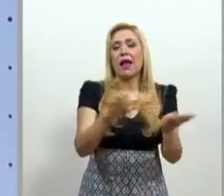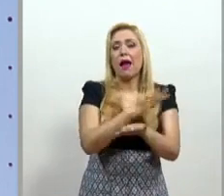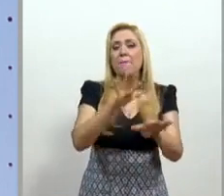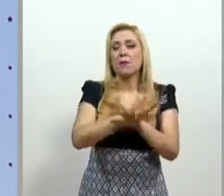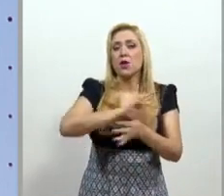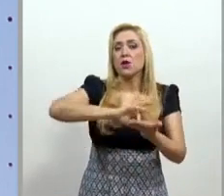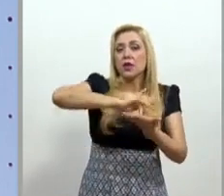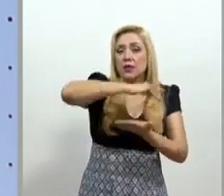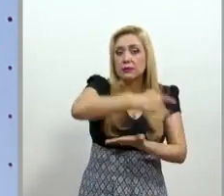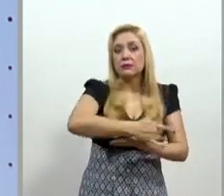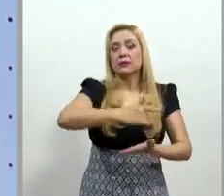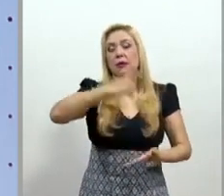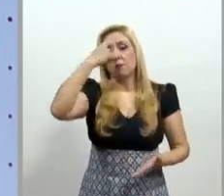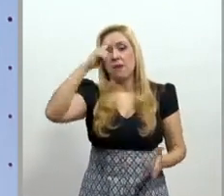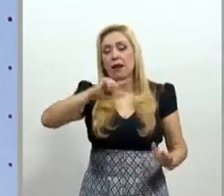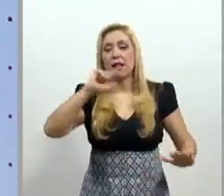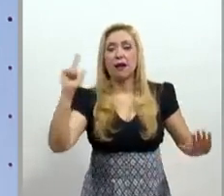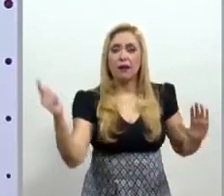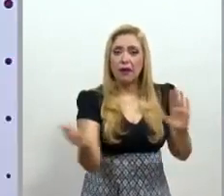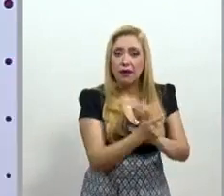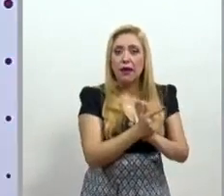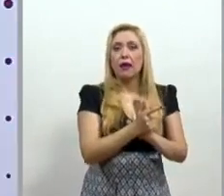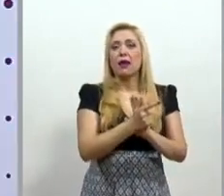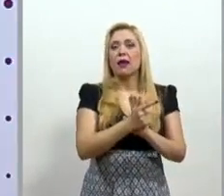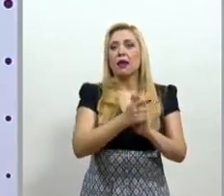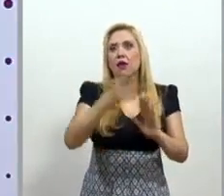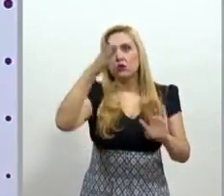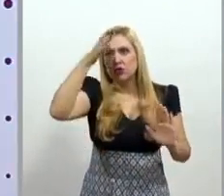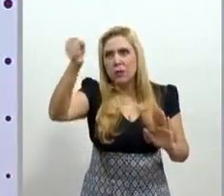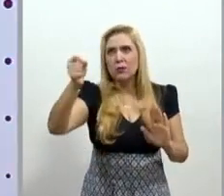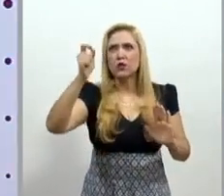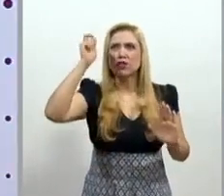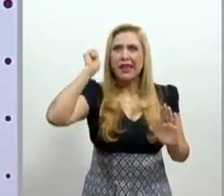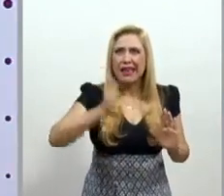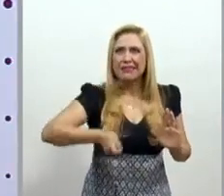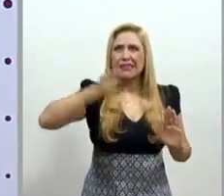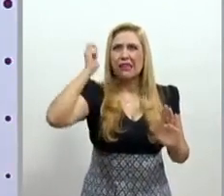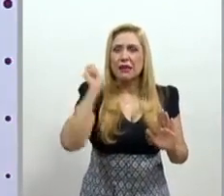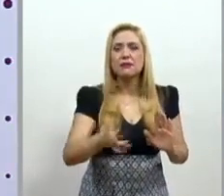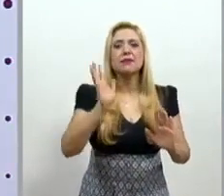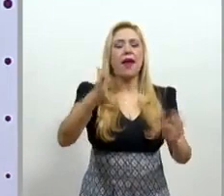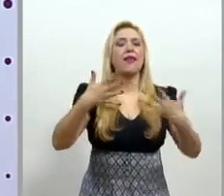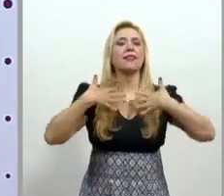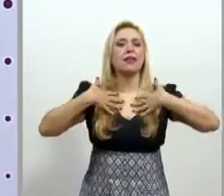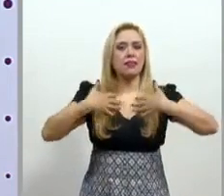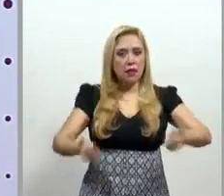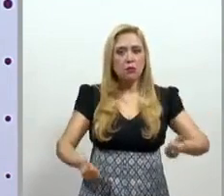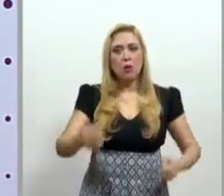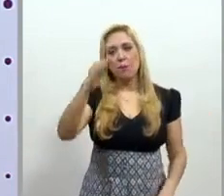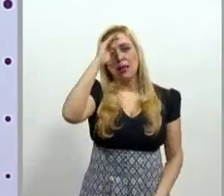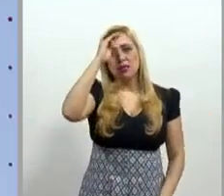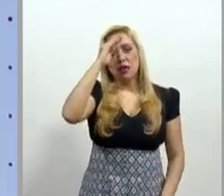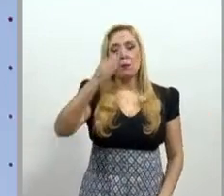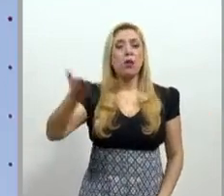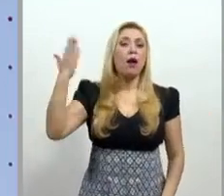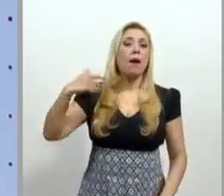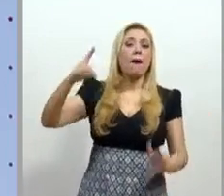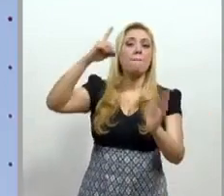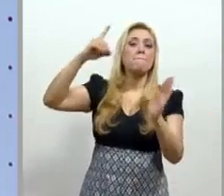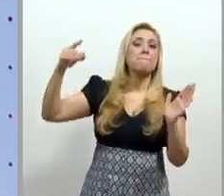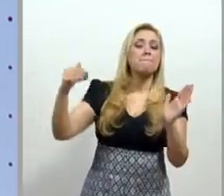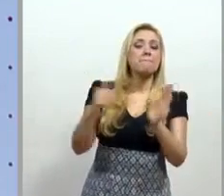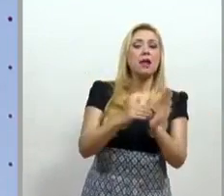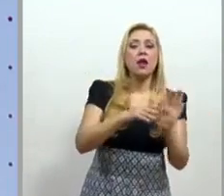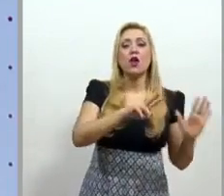cambios de categorías conceptuales más básicas que nos alejan de esta idea individualista del siglo XIX, de esta